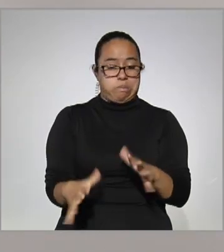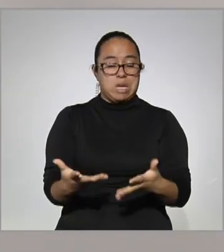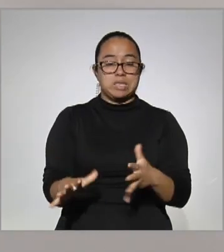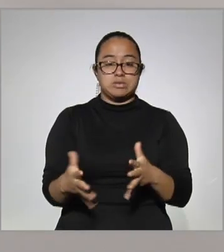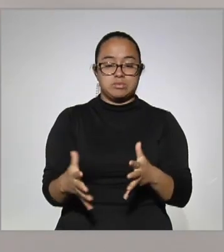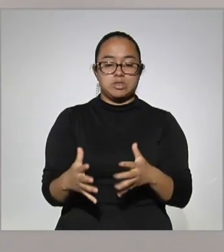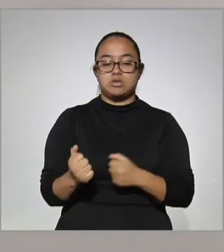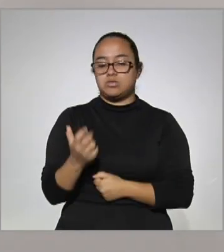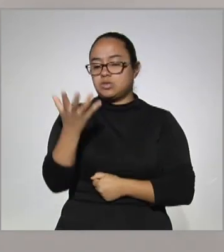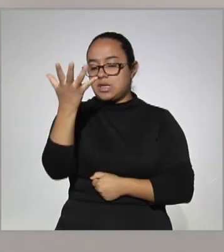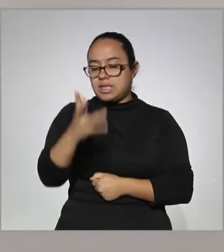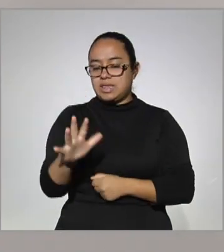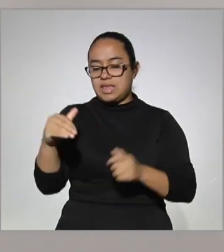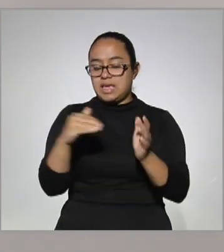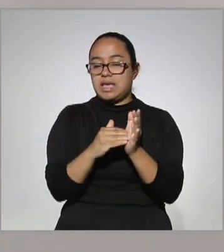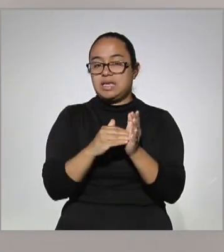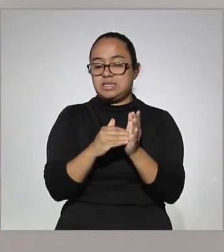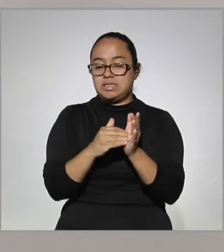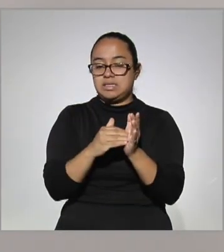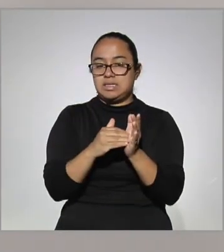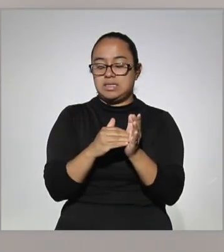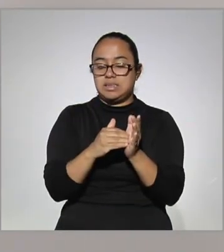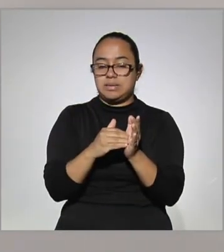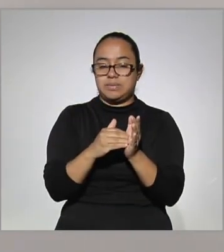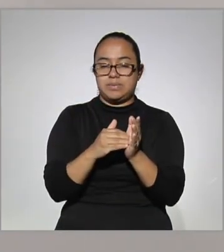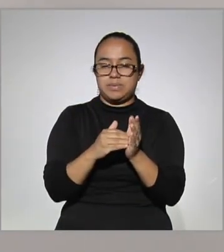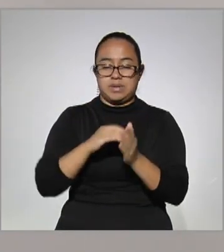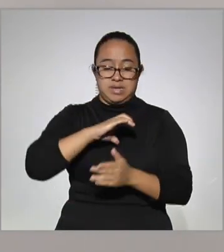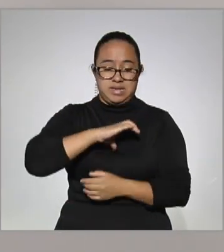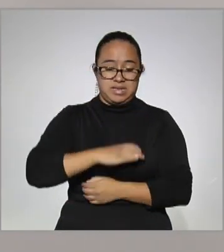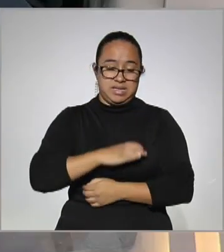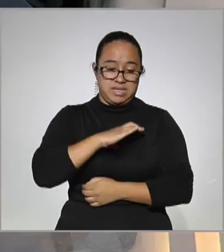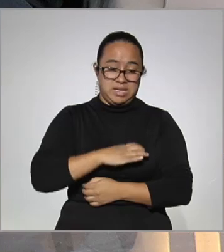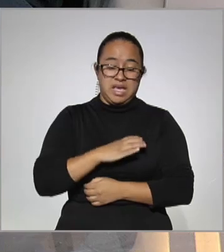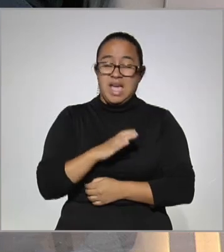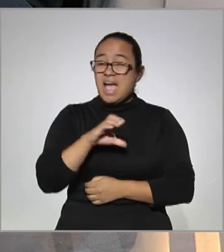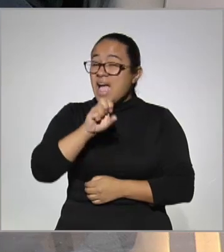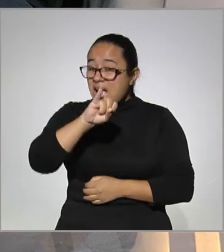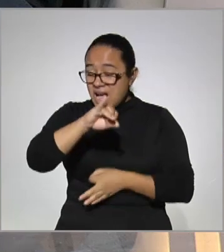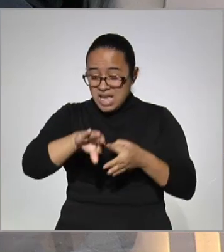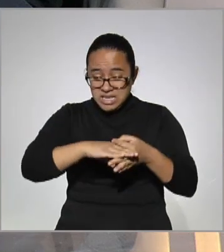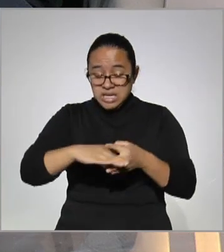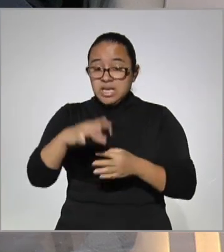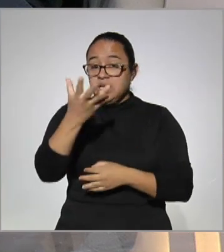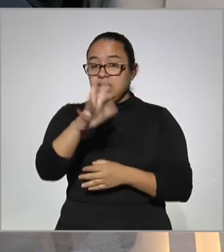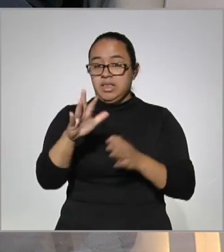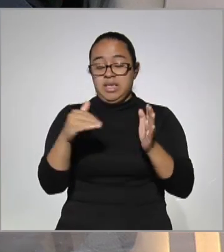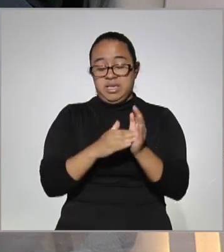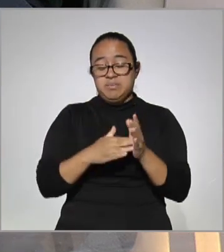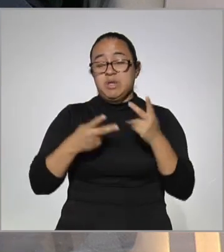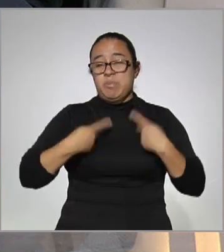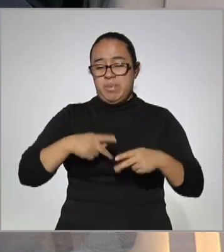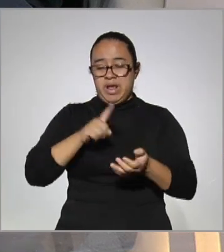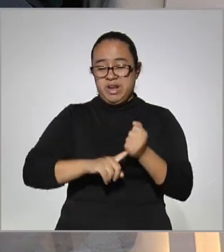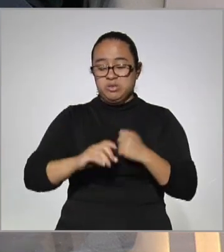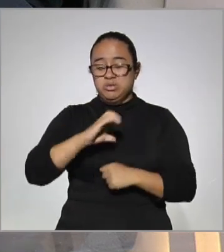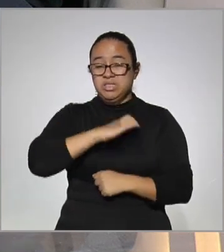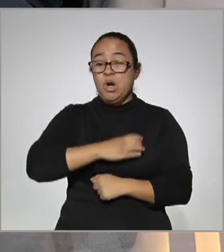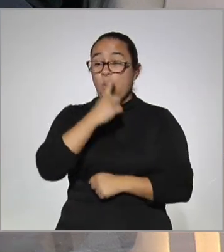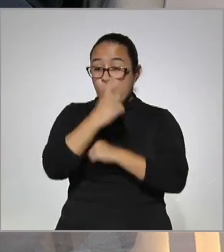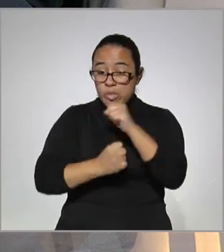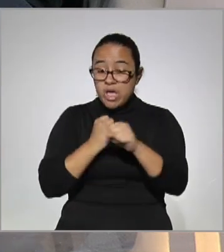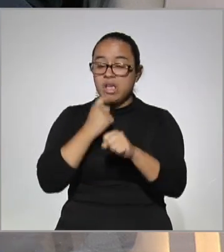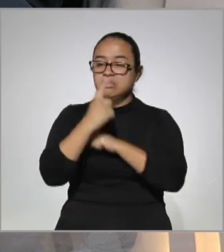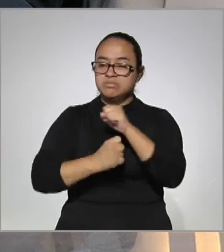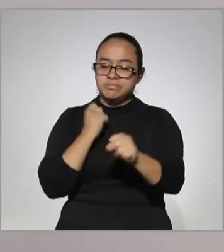Aproximadamente 10,000 casos de cáncer, casi 10,000 casos de cáncer al año, y